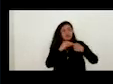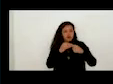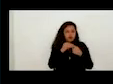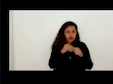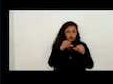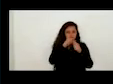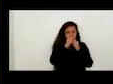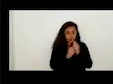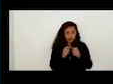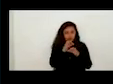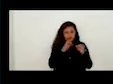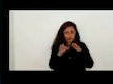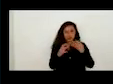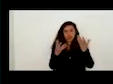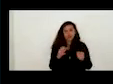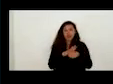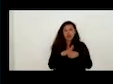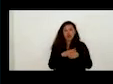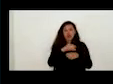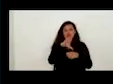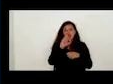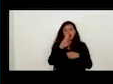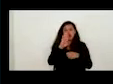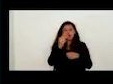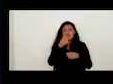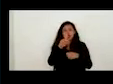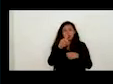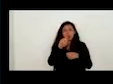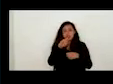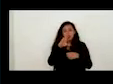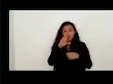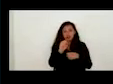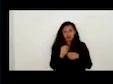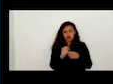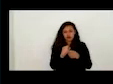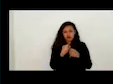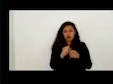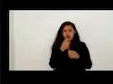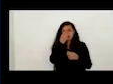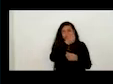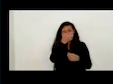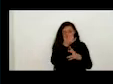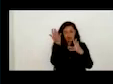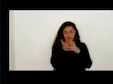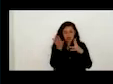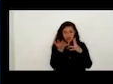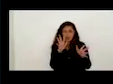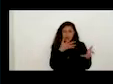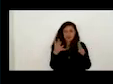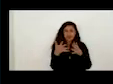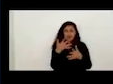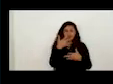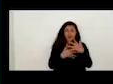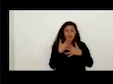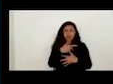habas, son carbohidratos. Por media taza de cada uno de estos, me da aproximadamente 15 gramos de